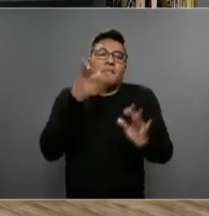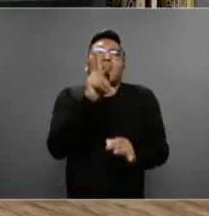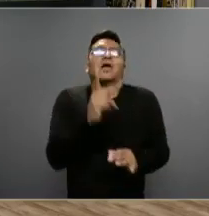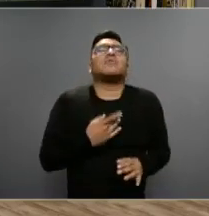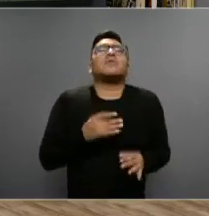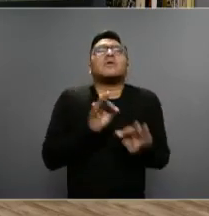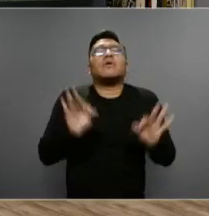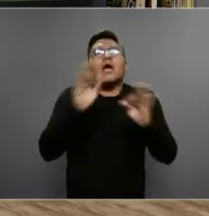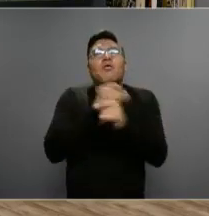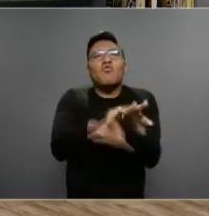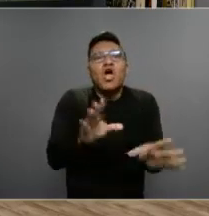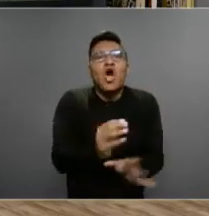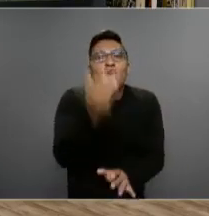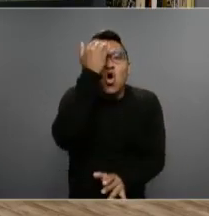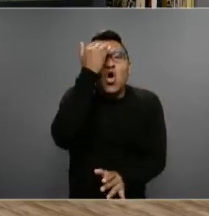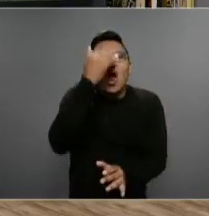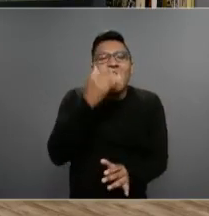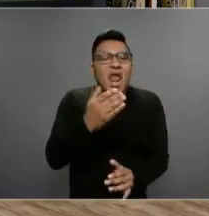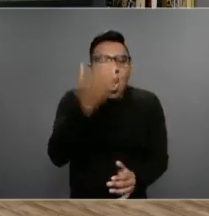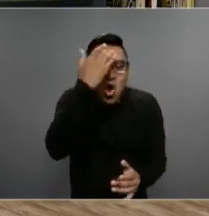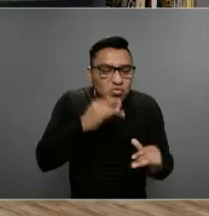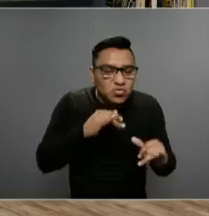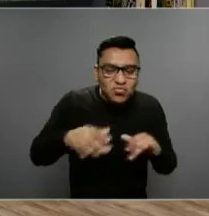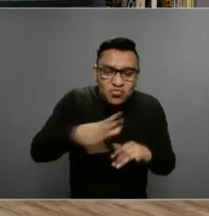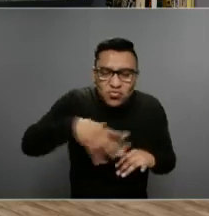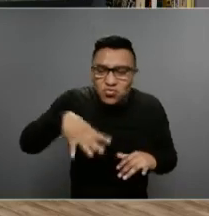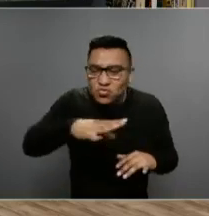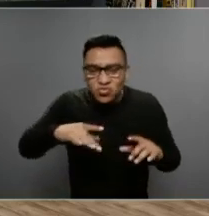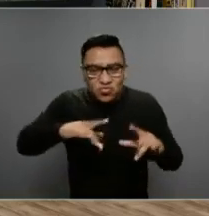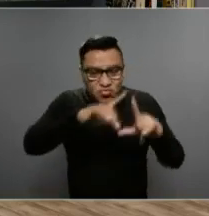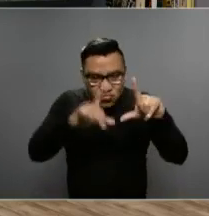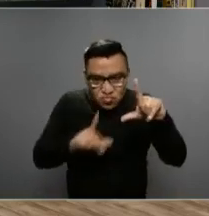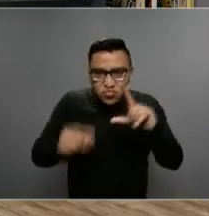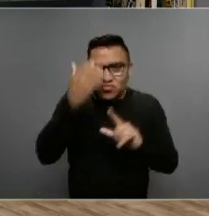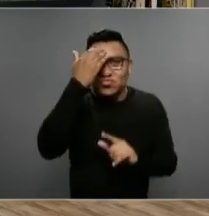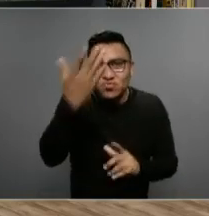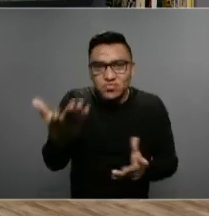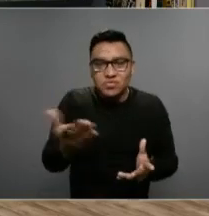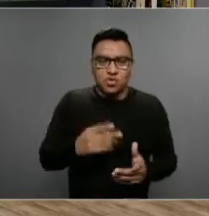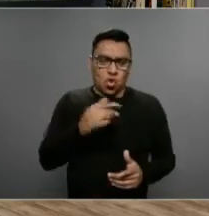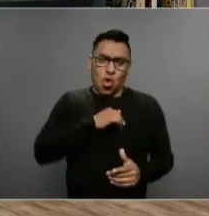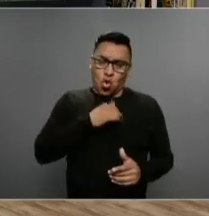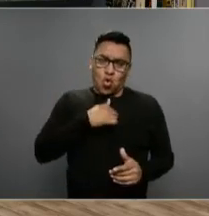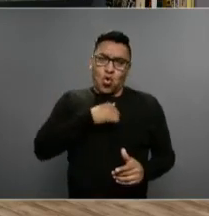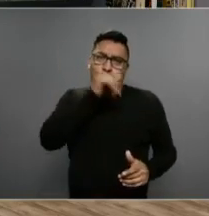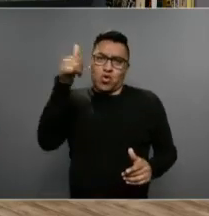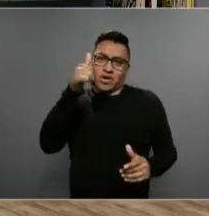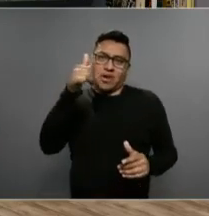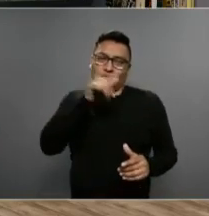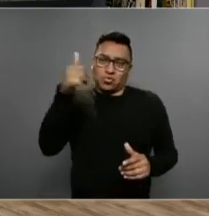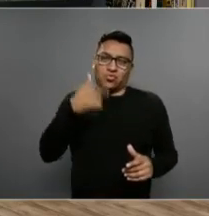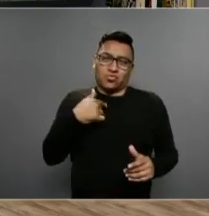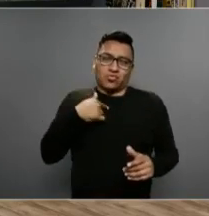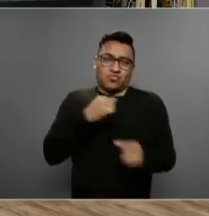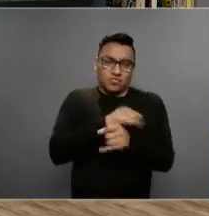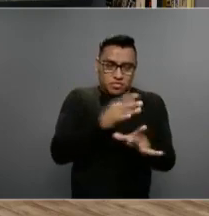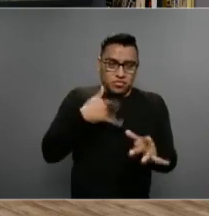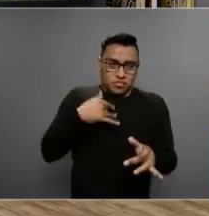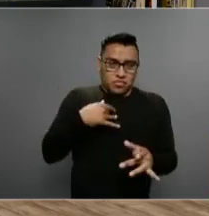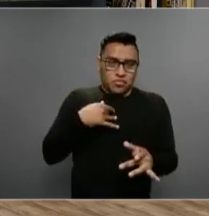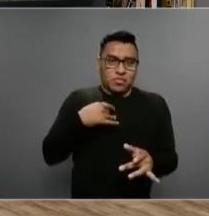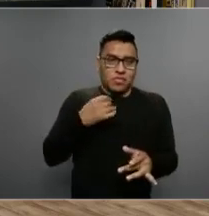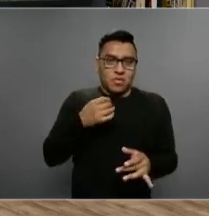poquito. Eso te tiene hace usted falta. toda razón, señor. Mira, otra cosa que te iba a comentar, Álvaro, ya hablando sobre datos